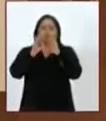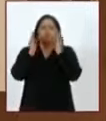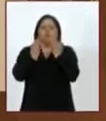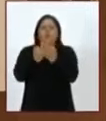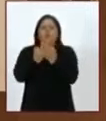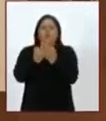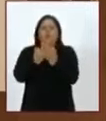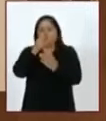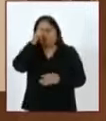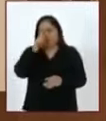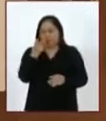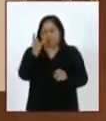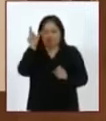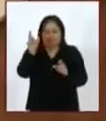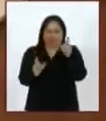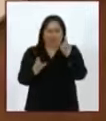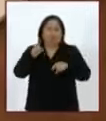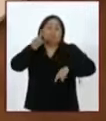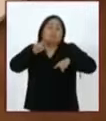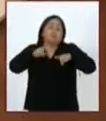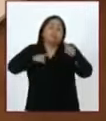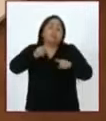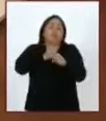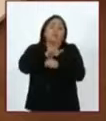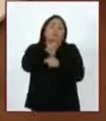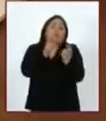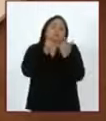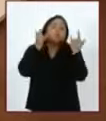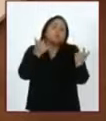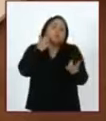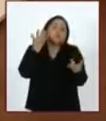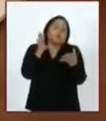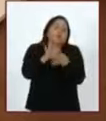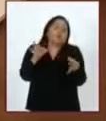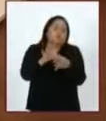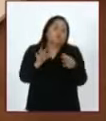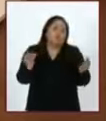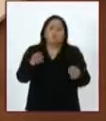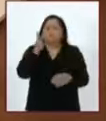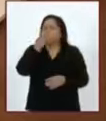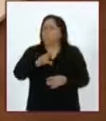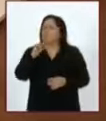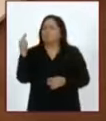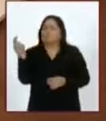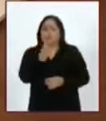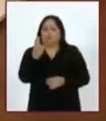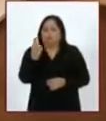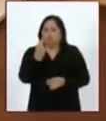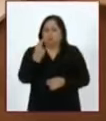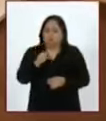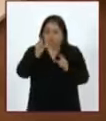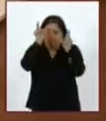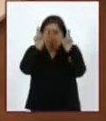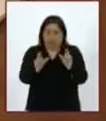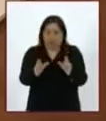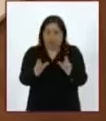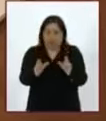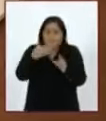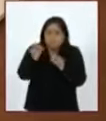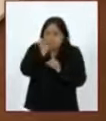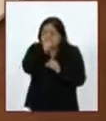forma de distribución de estos paneles va a depender de la historia que quieras contar. No es necesario que los recuadros estén